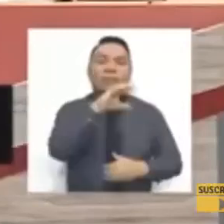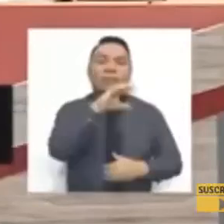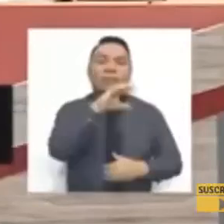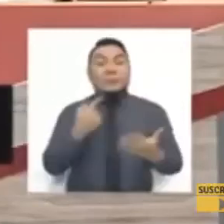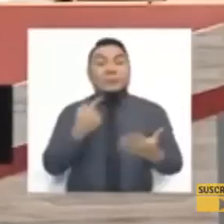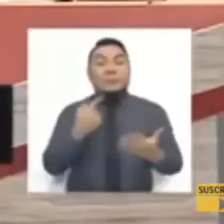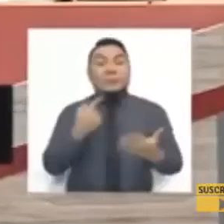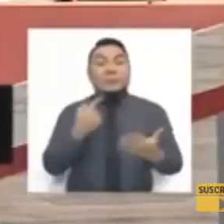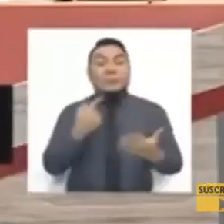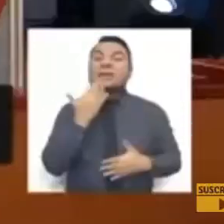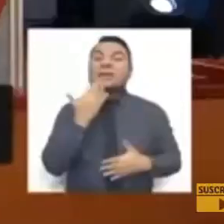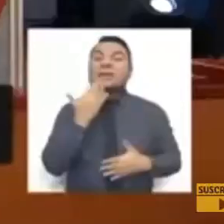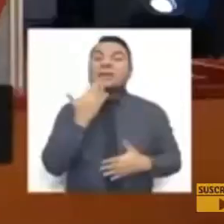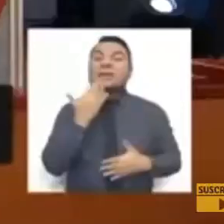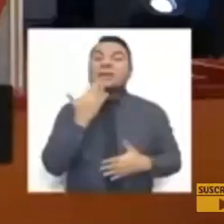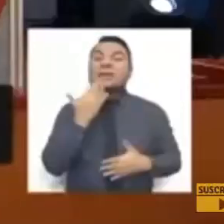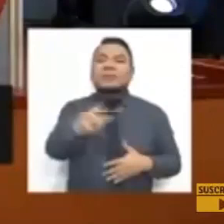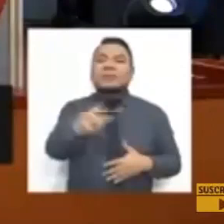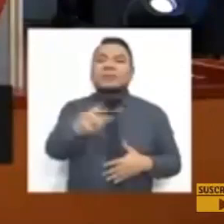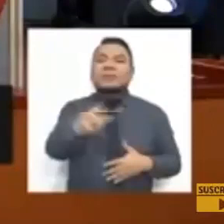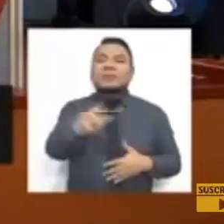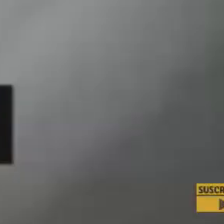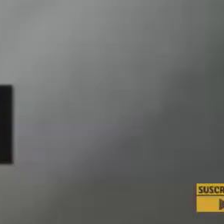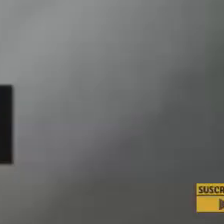a quienes serán los protagonistas de esta noche?